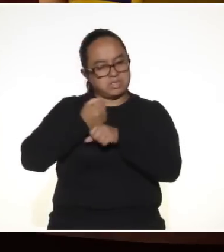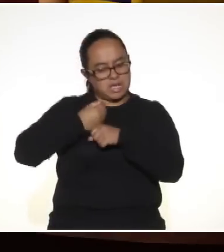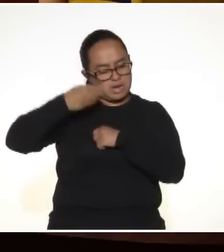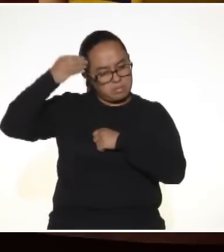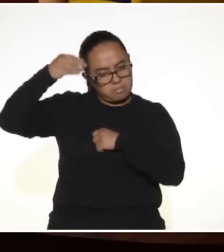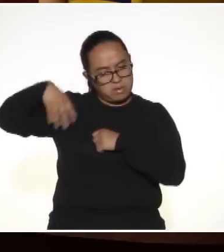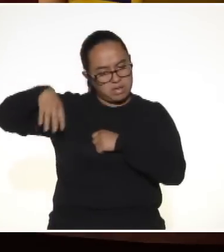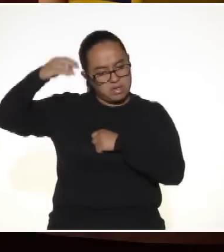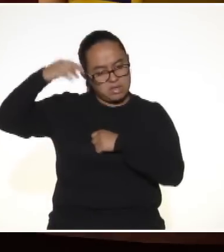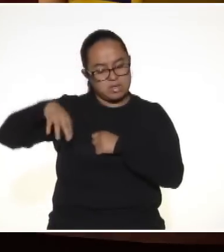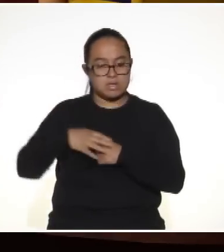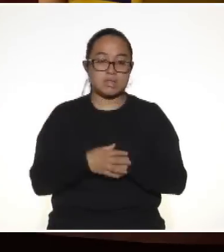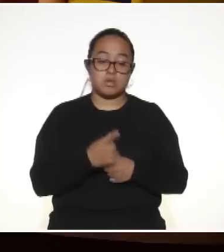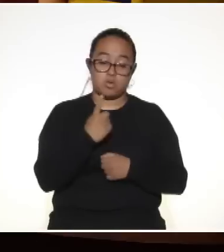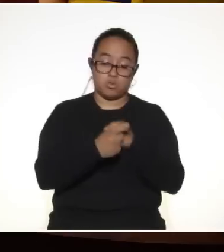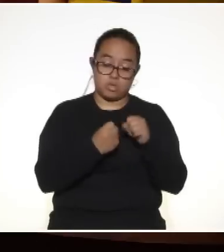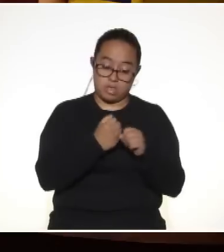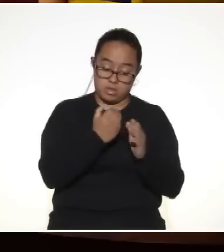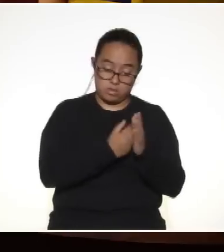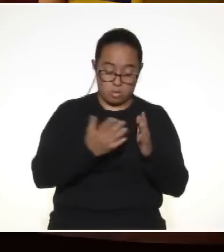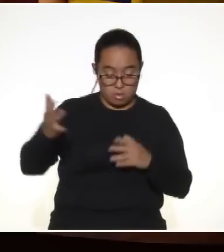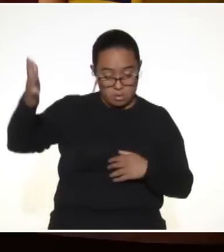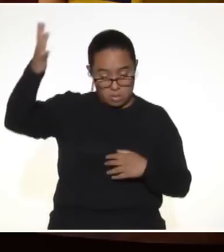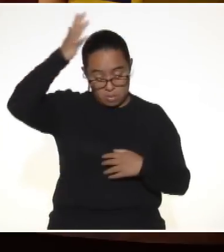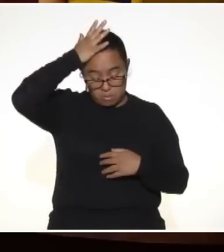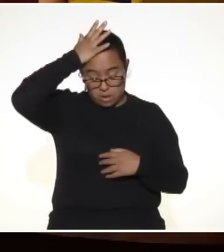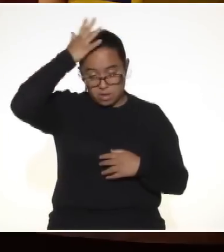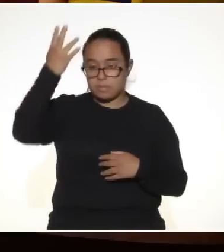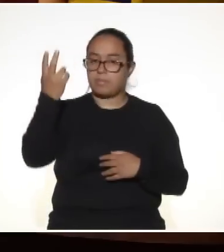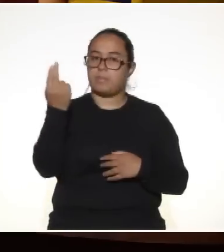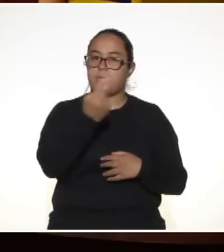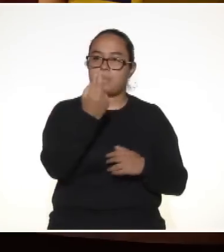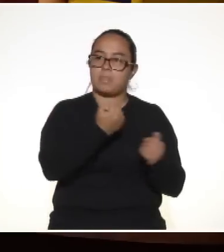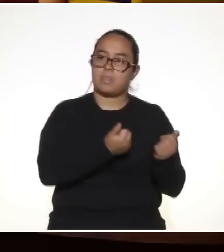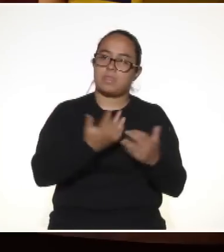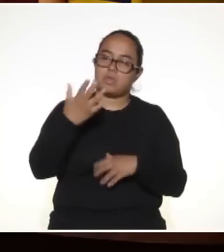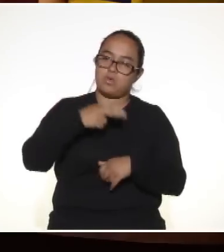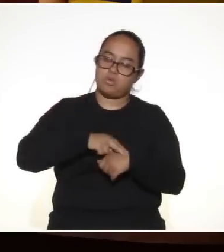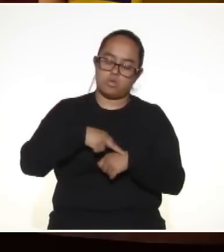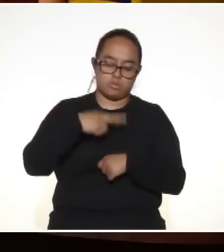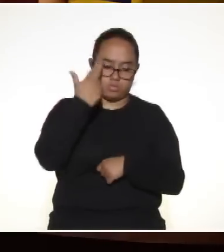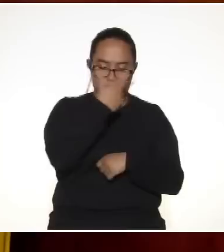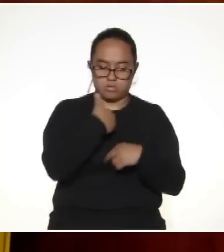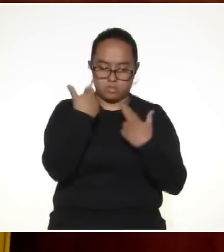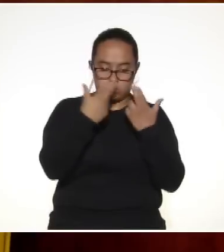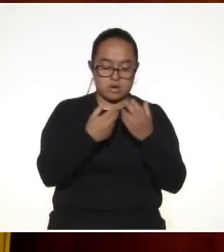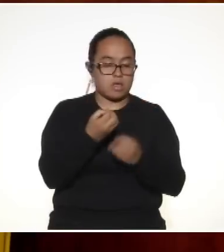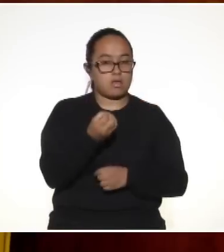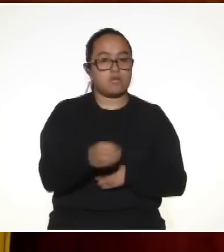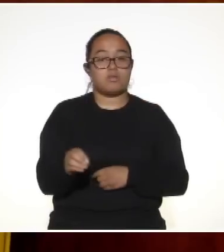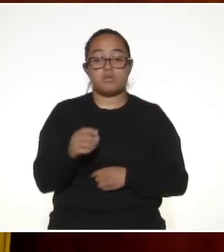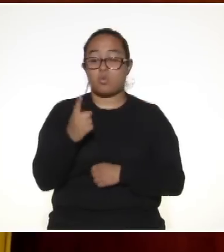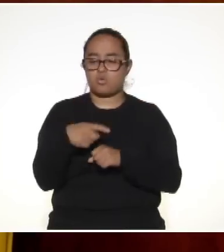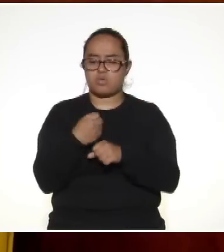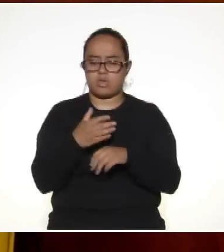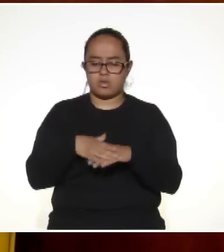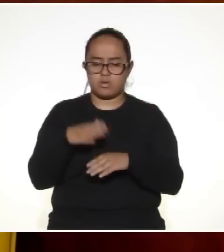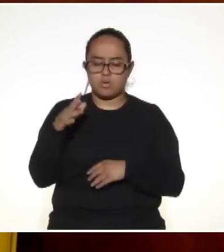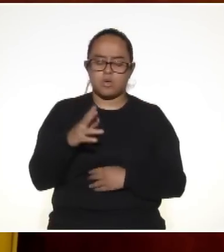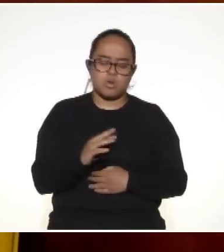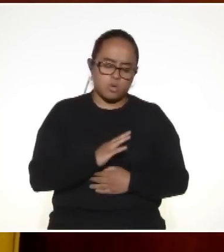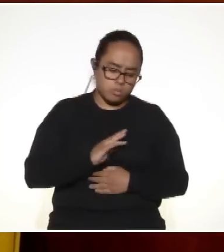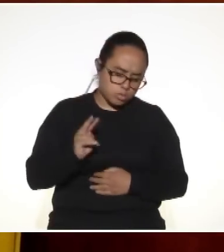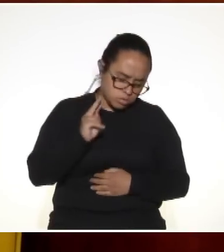mucho. Niño menor de 1 año que se golpea la cabeza necesita que lo valore un médico, sí o sí. El niño mayor de 1 año